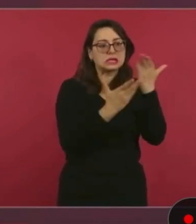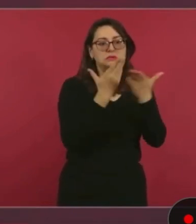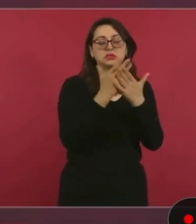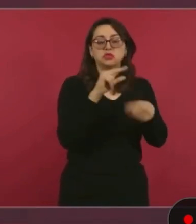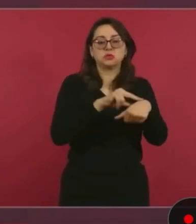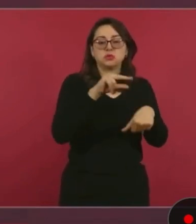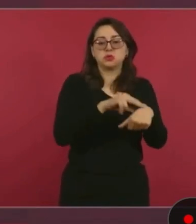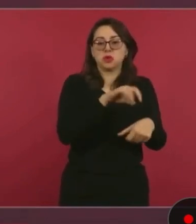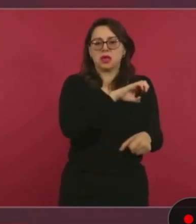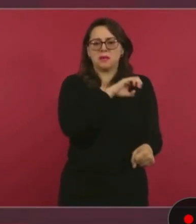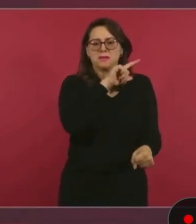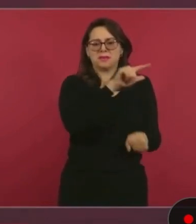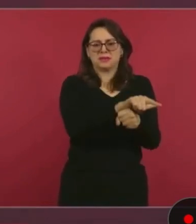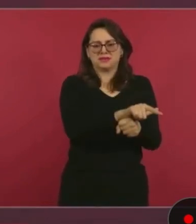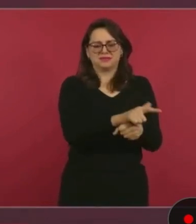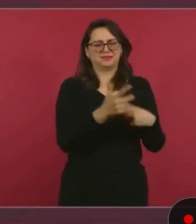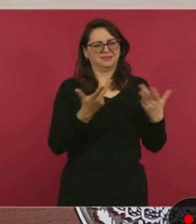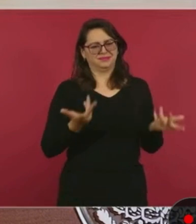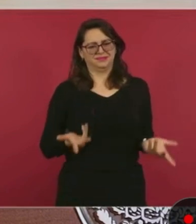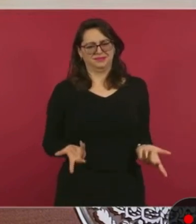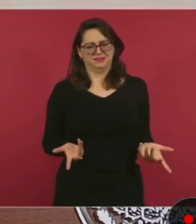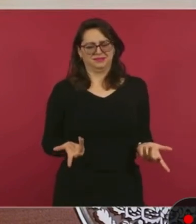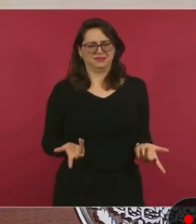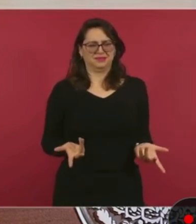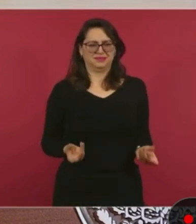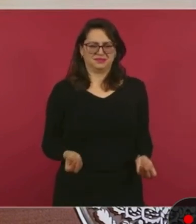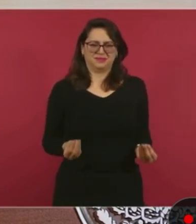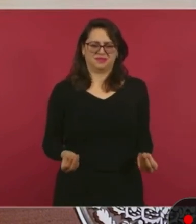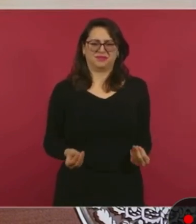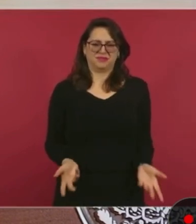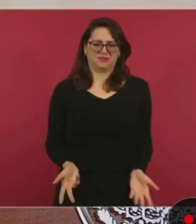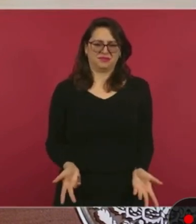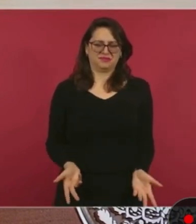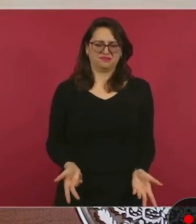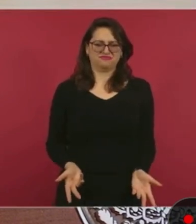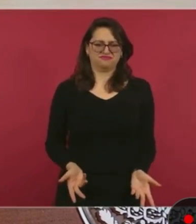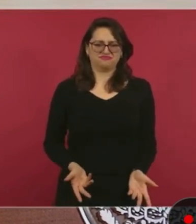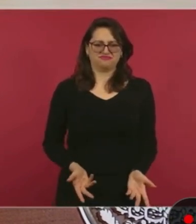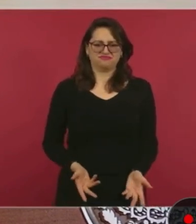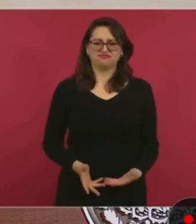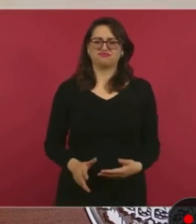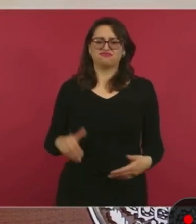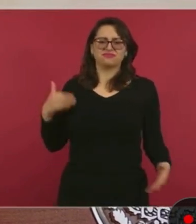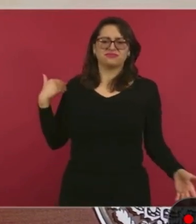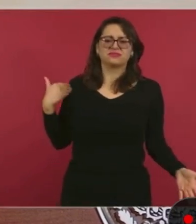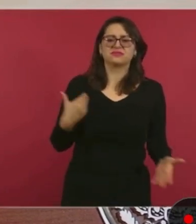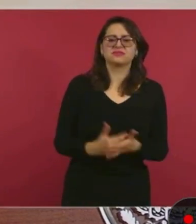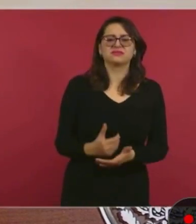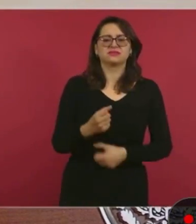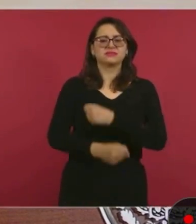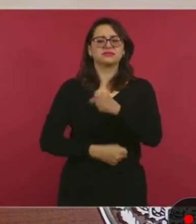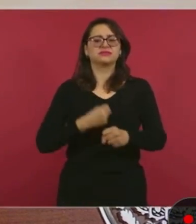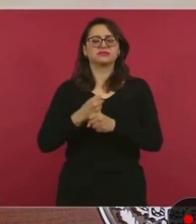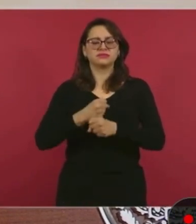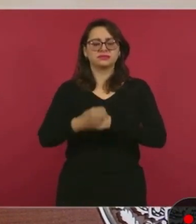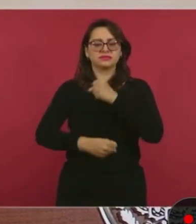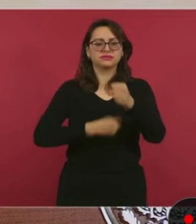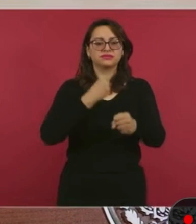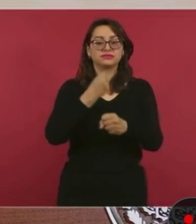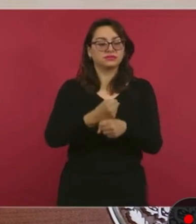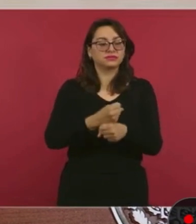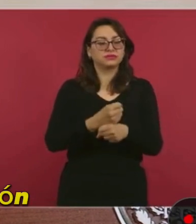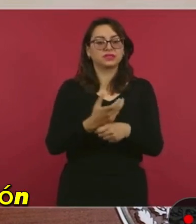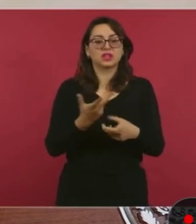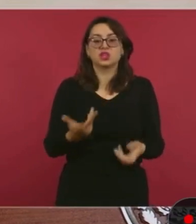archivos cuánto han gastado los ministros en los últimos años. Yo no lo quiero